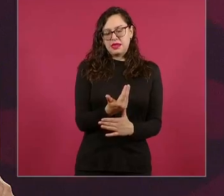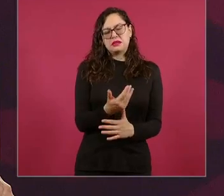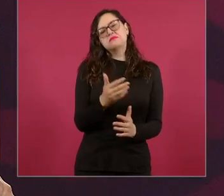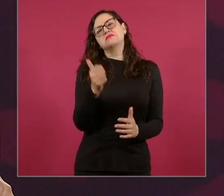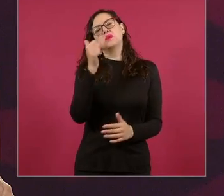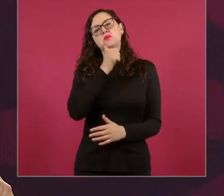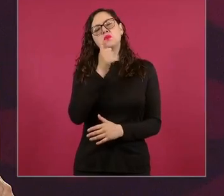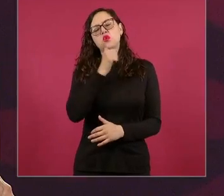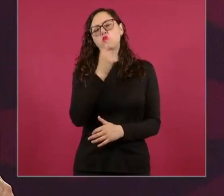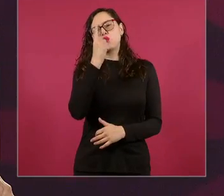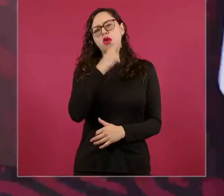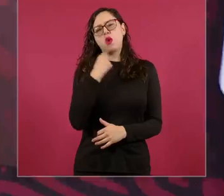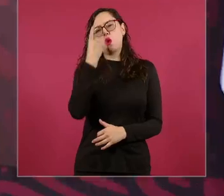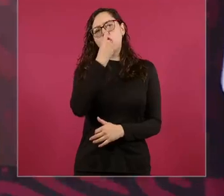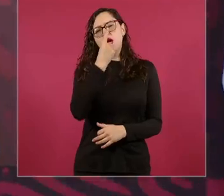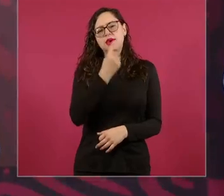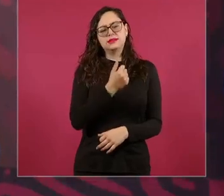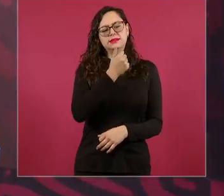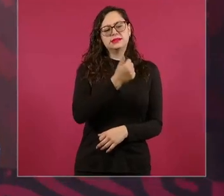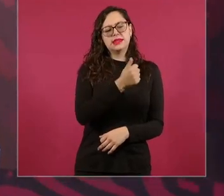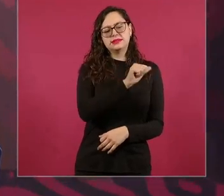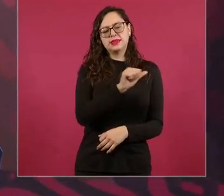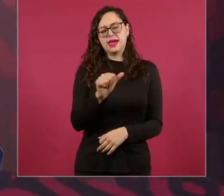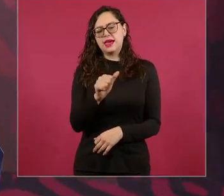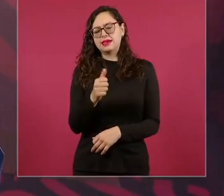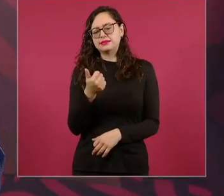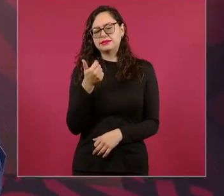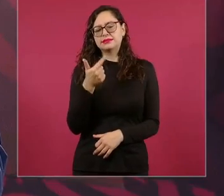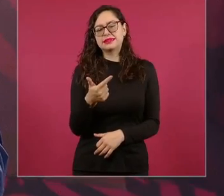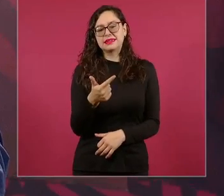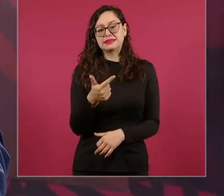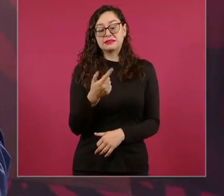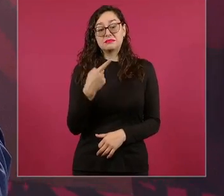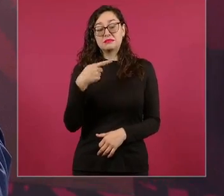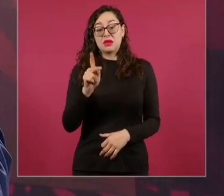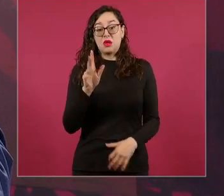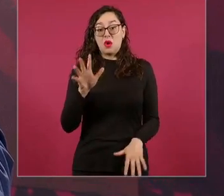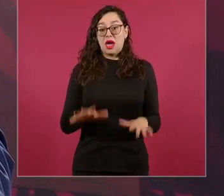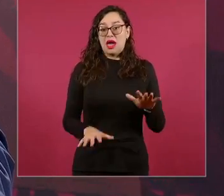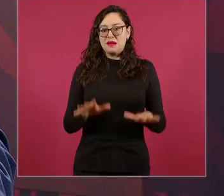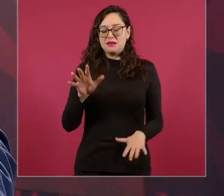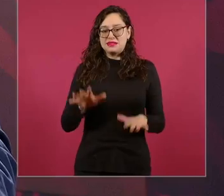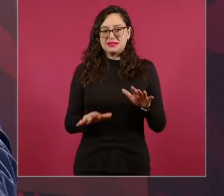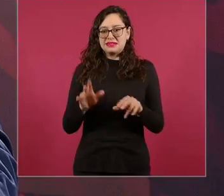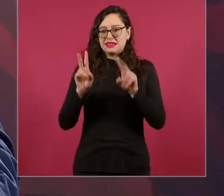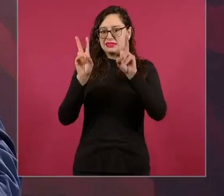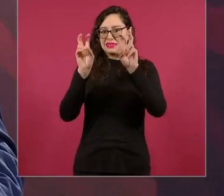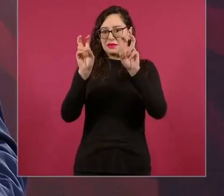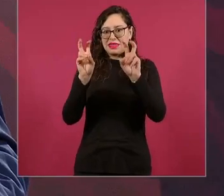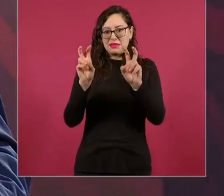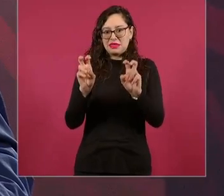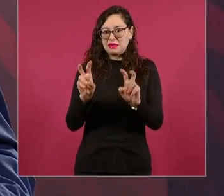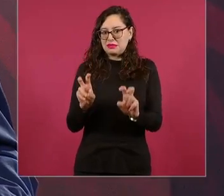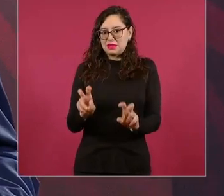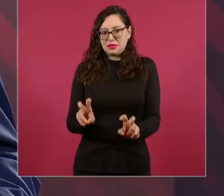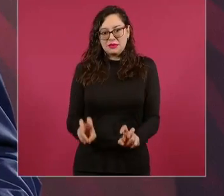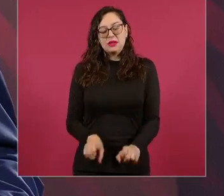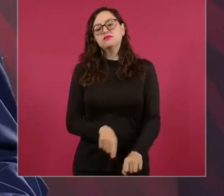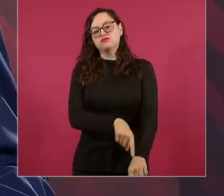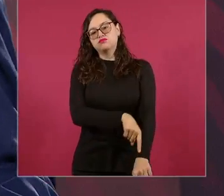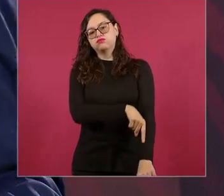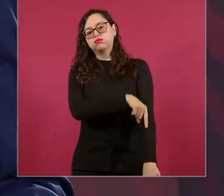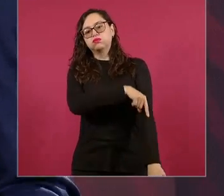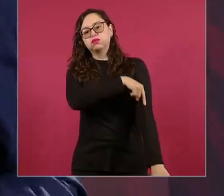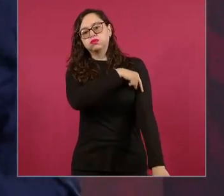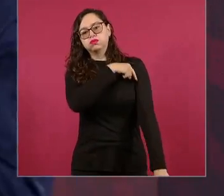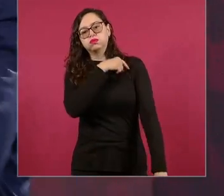a siete, pero cuando hay muchos asuntos se pasa de